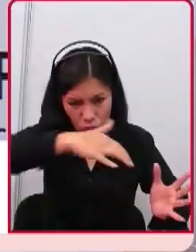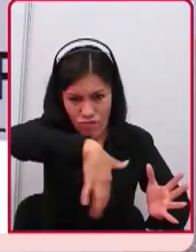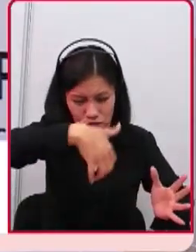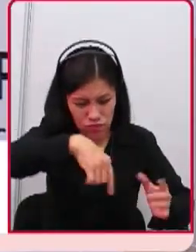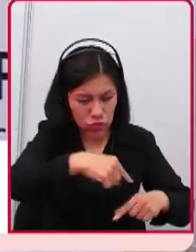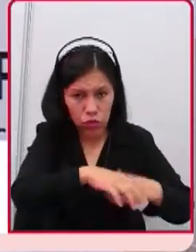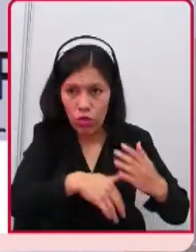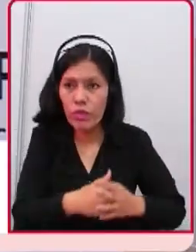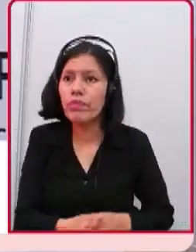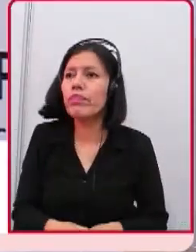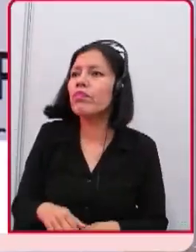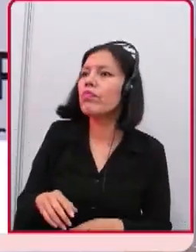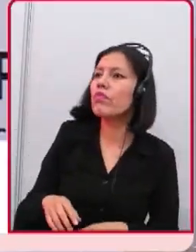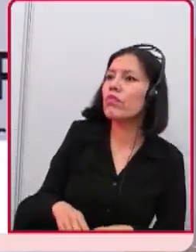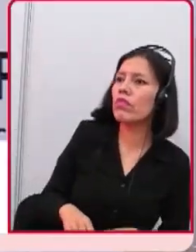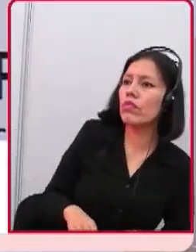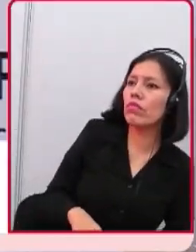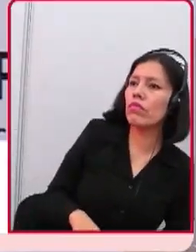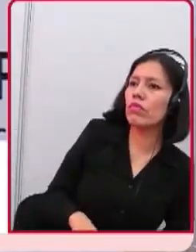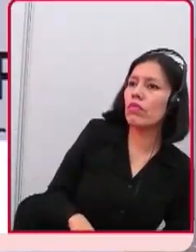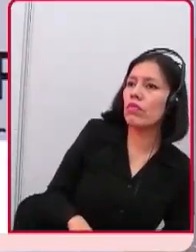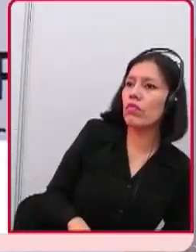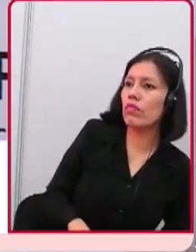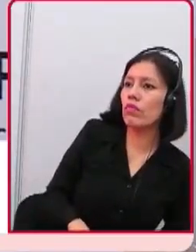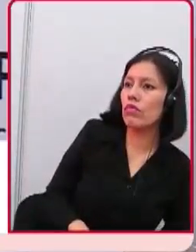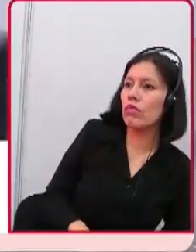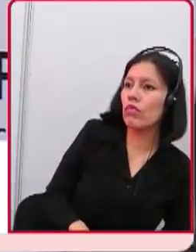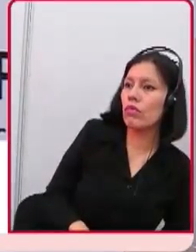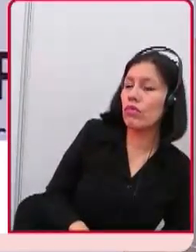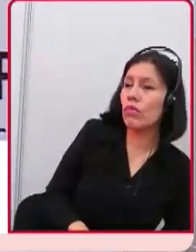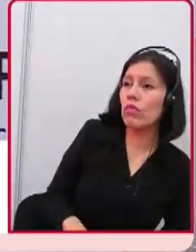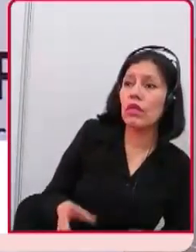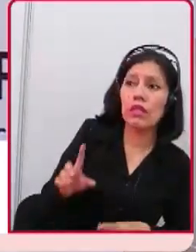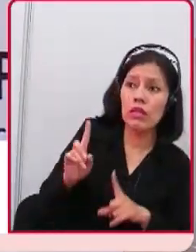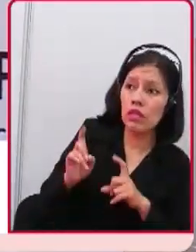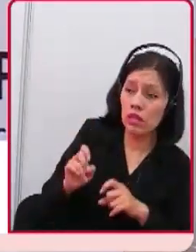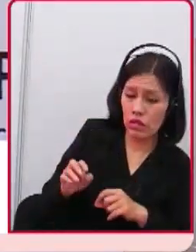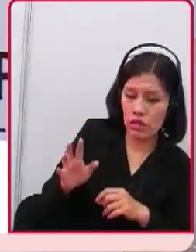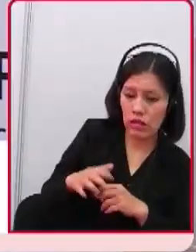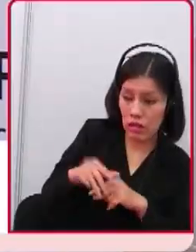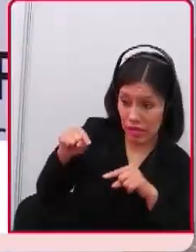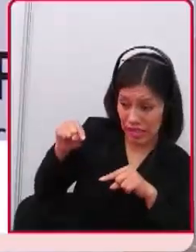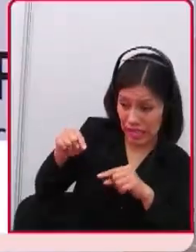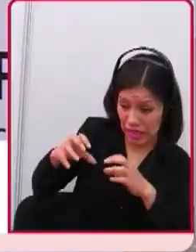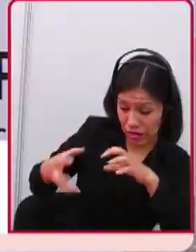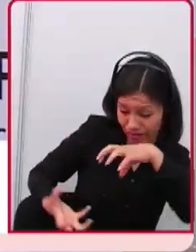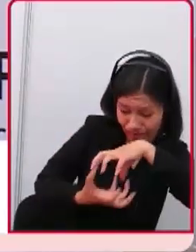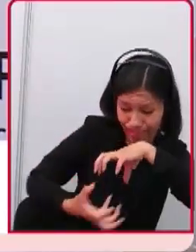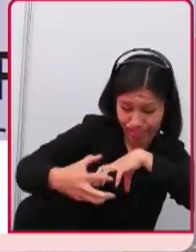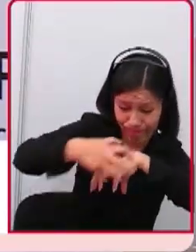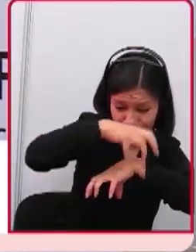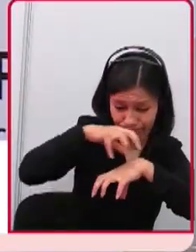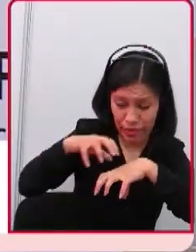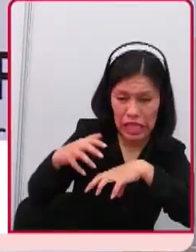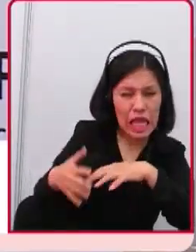En particular, justamente en esos ensambles de mayor temperatura y que